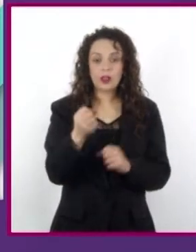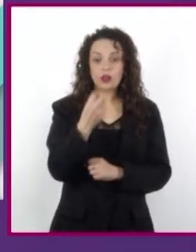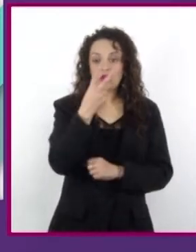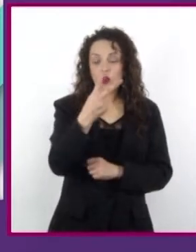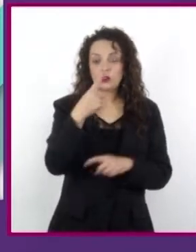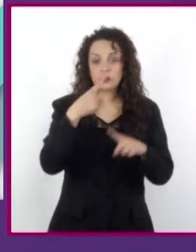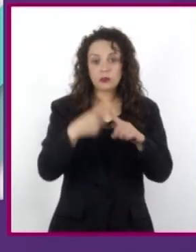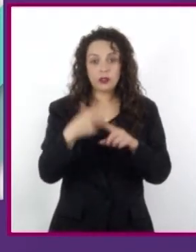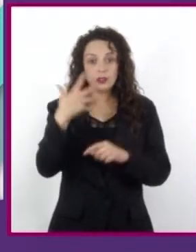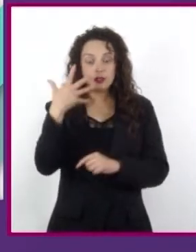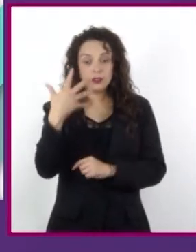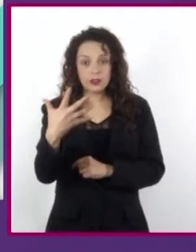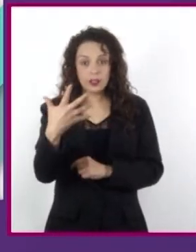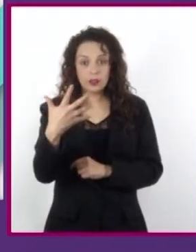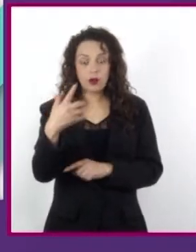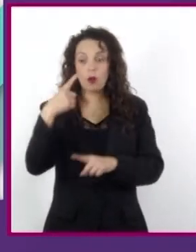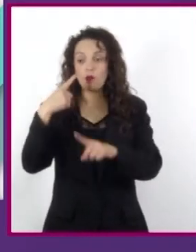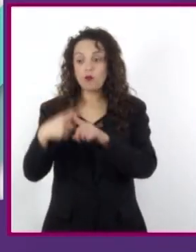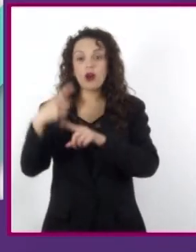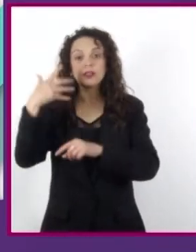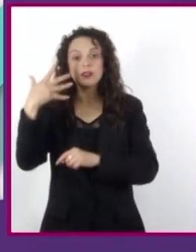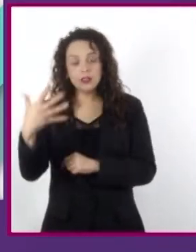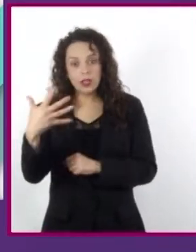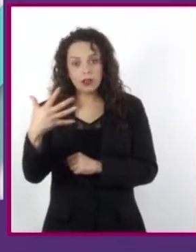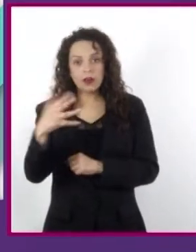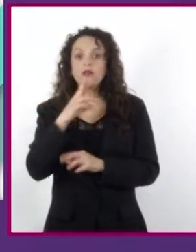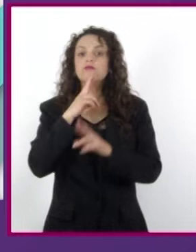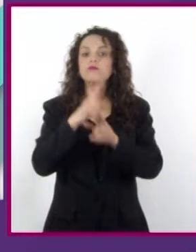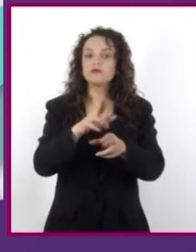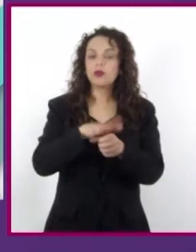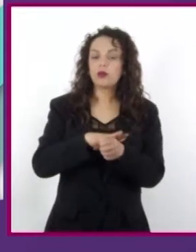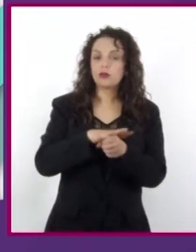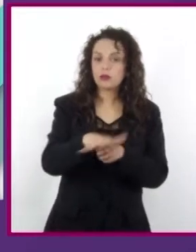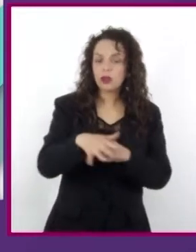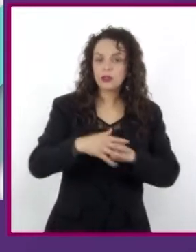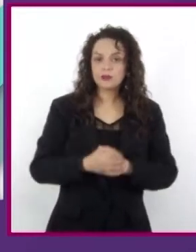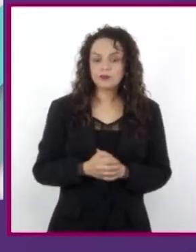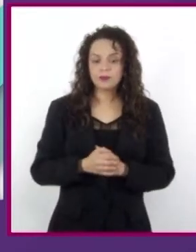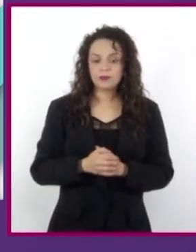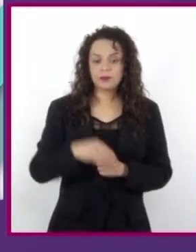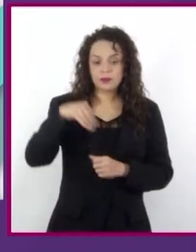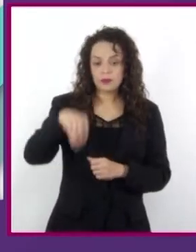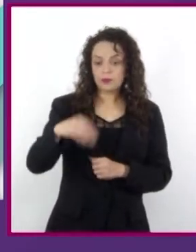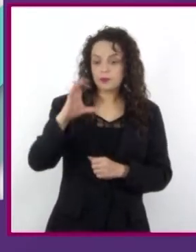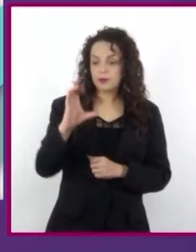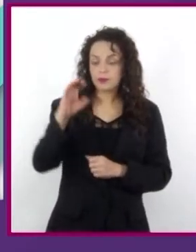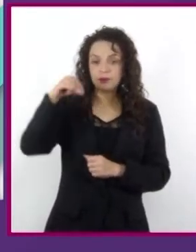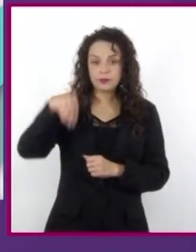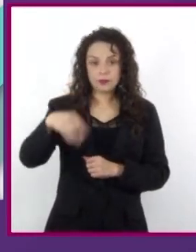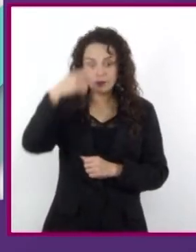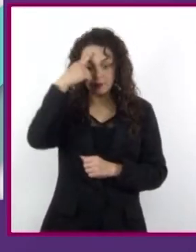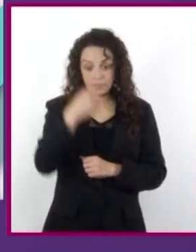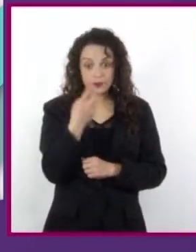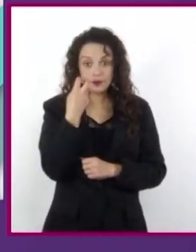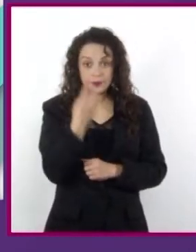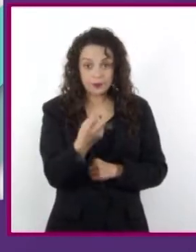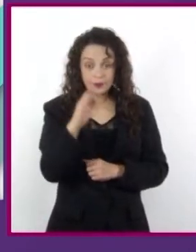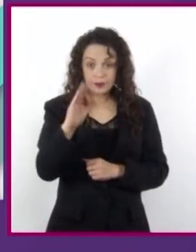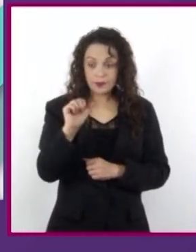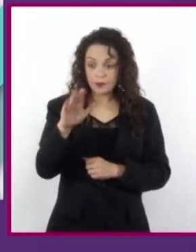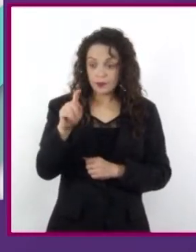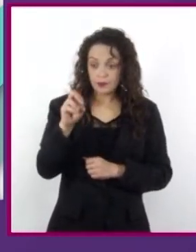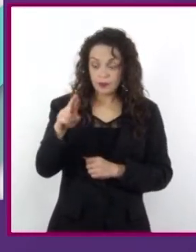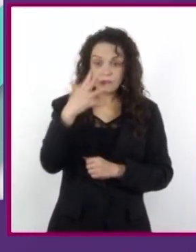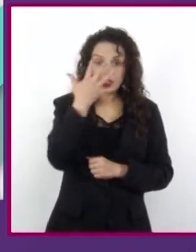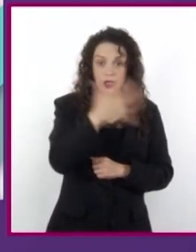por 5 por 5, y obtenemos que el mínimo común múltiplo para los factores 10